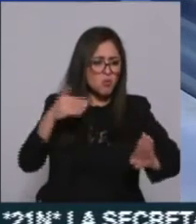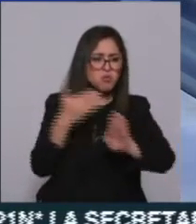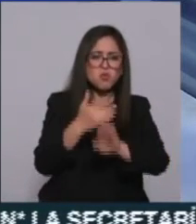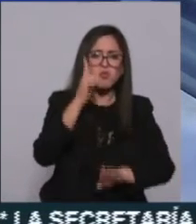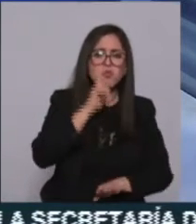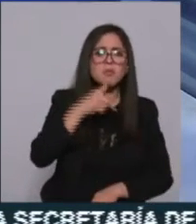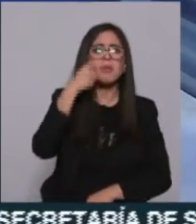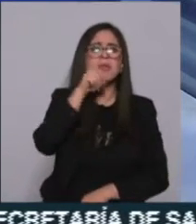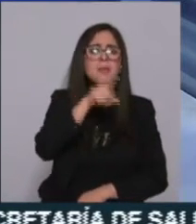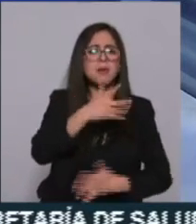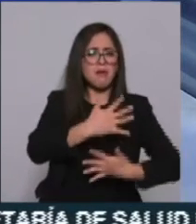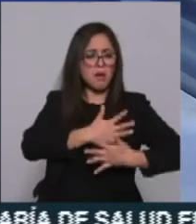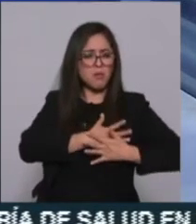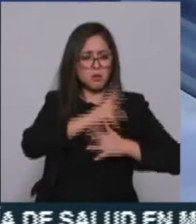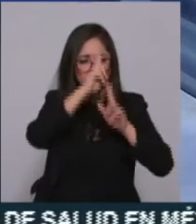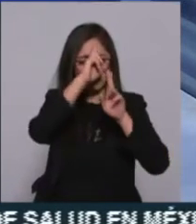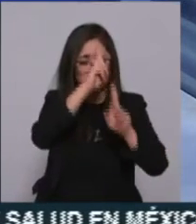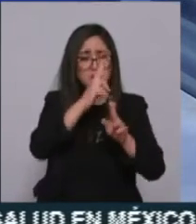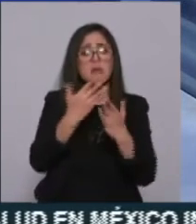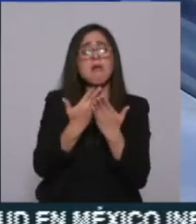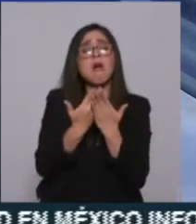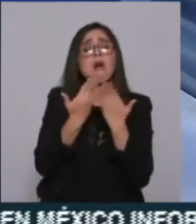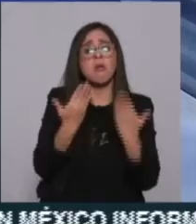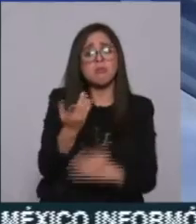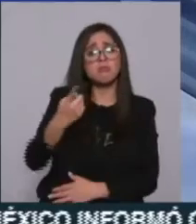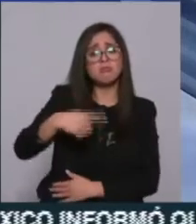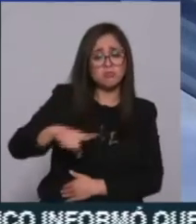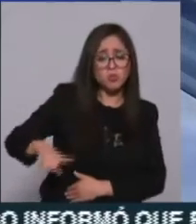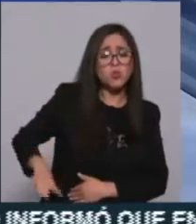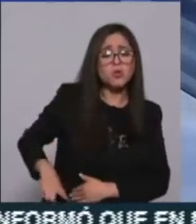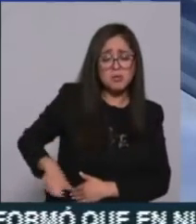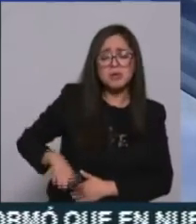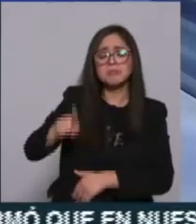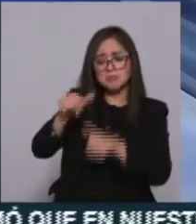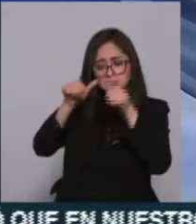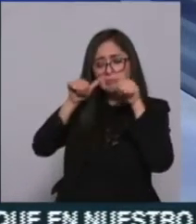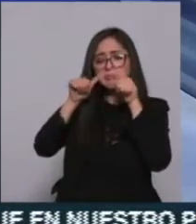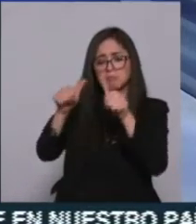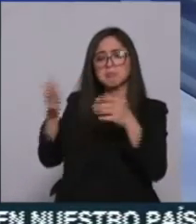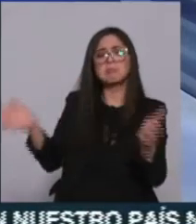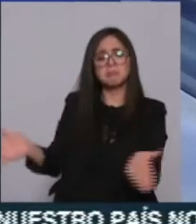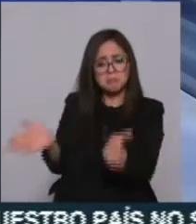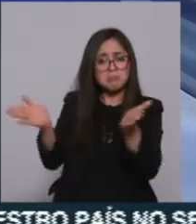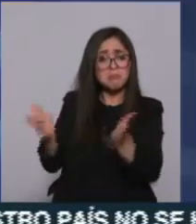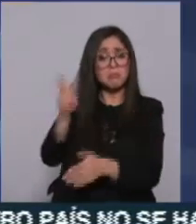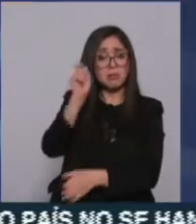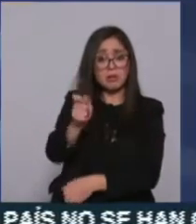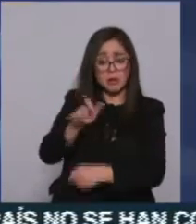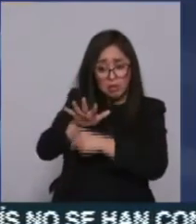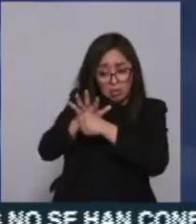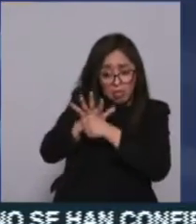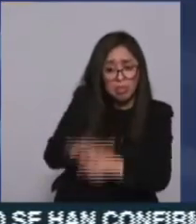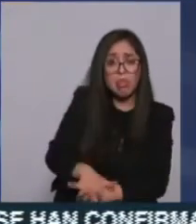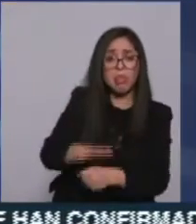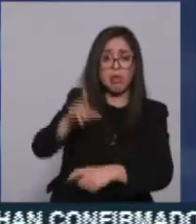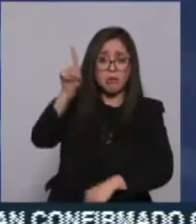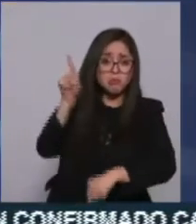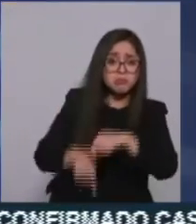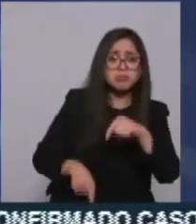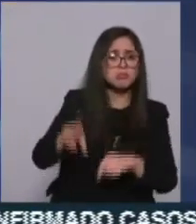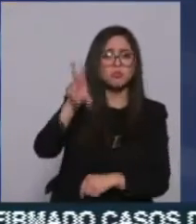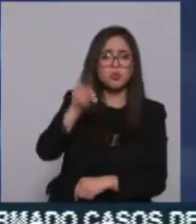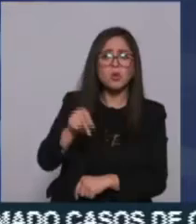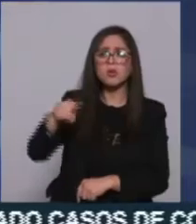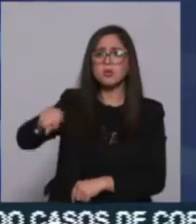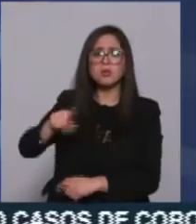fue una respuesta inteligente, razonable, sensible. No hubo represión, no. Hubo acompañamiento, hubo reflexión